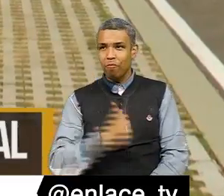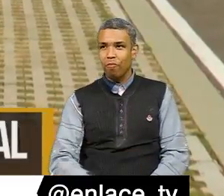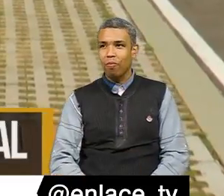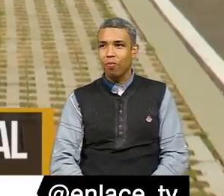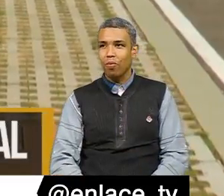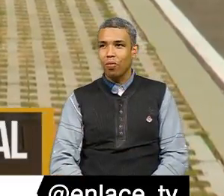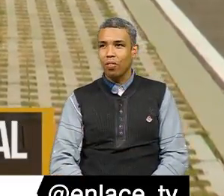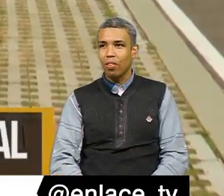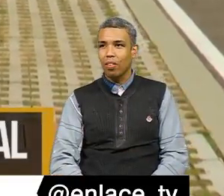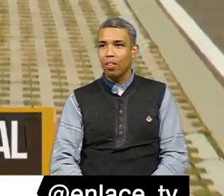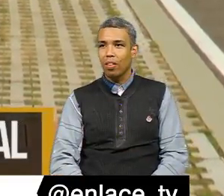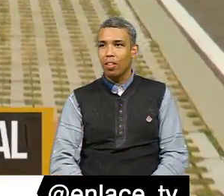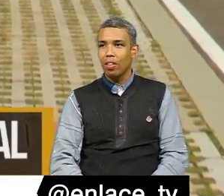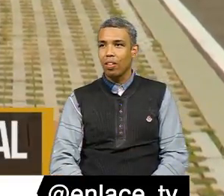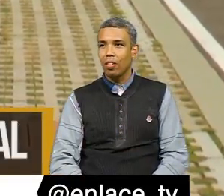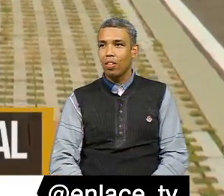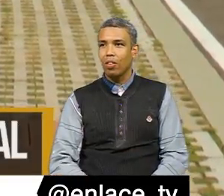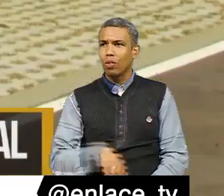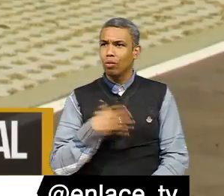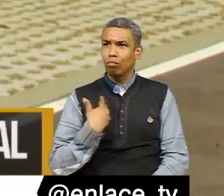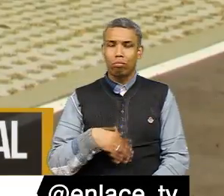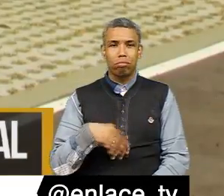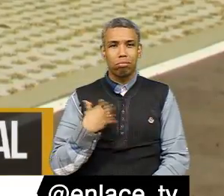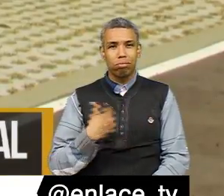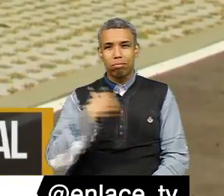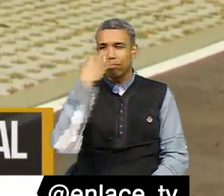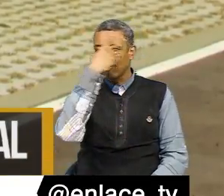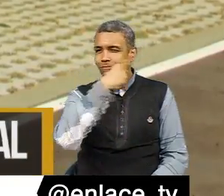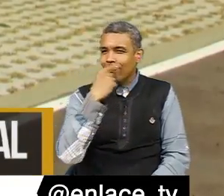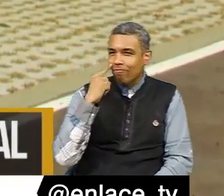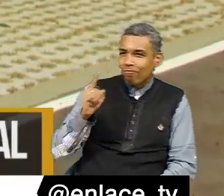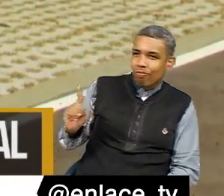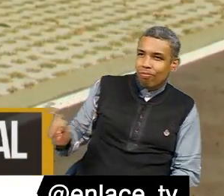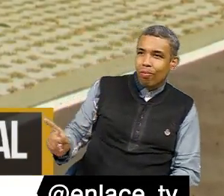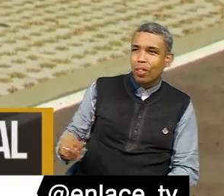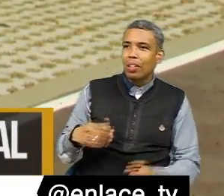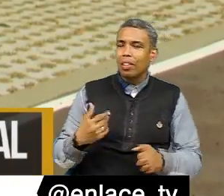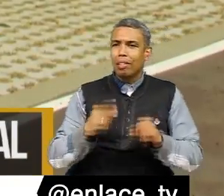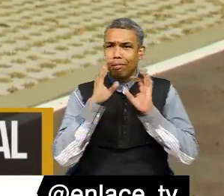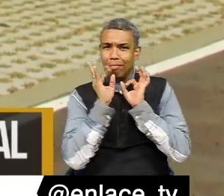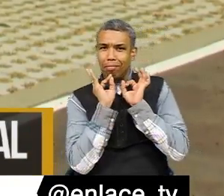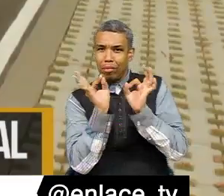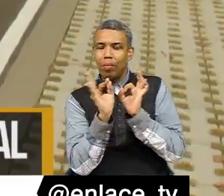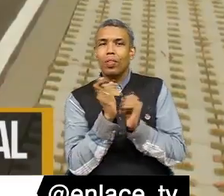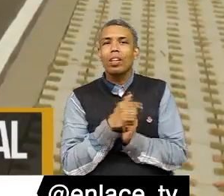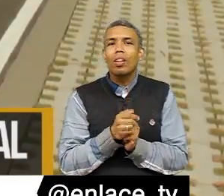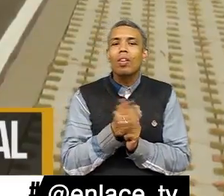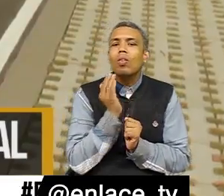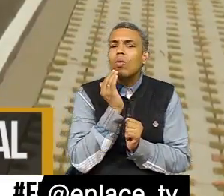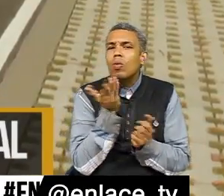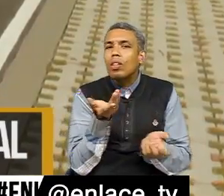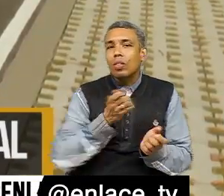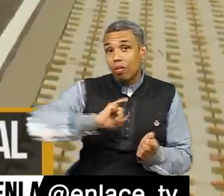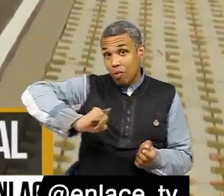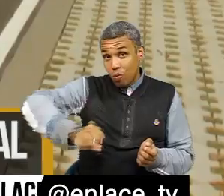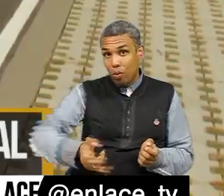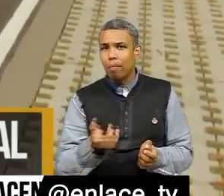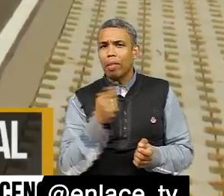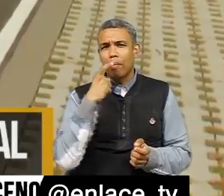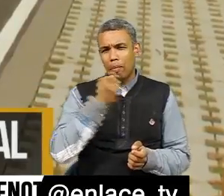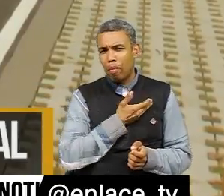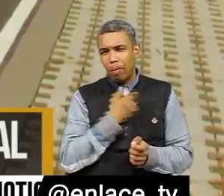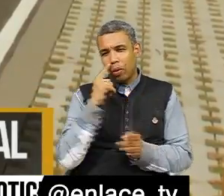escenario multicolor será entregado en óptimas condiciones y con excelentes acabados. El llamado es para que los padres de familia cuiden cada